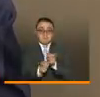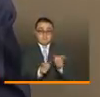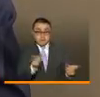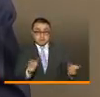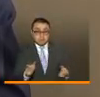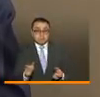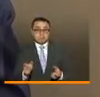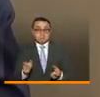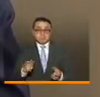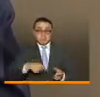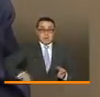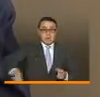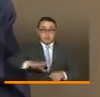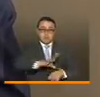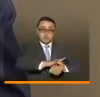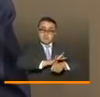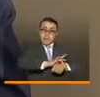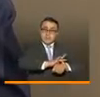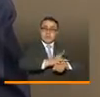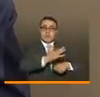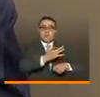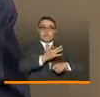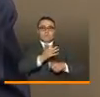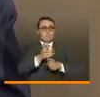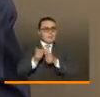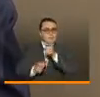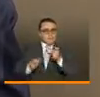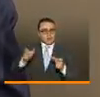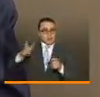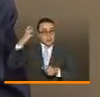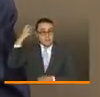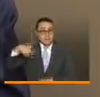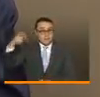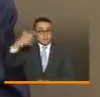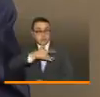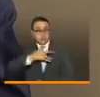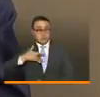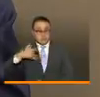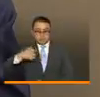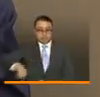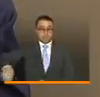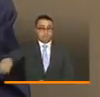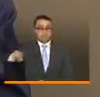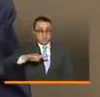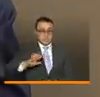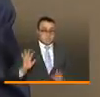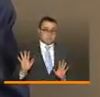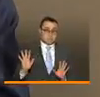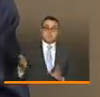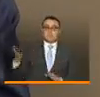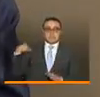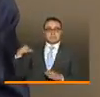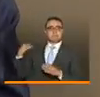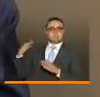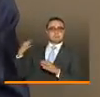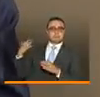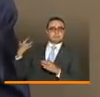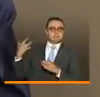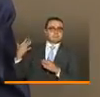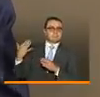del cuerpo médico y del talento en salud, que bien lo hemos hecho o bien se ha hecho en